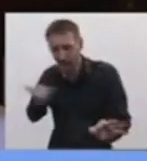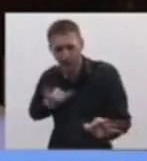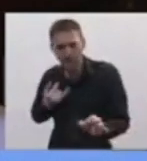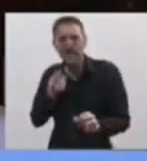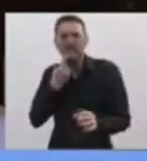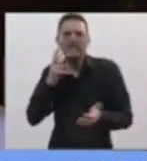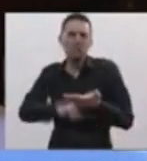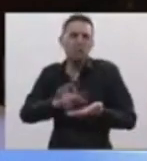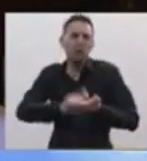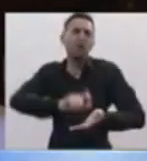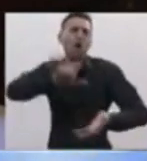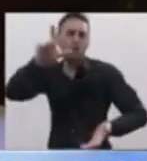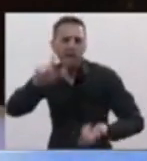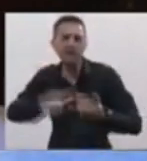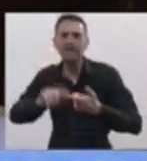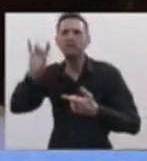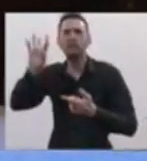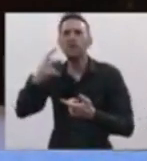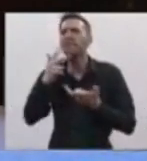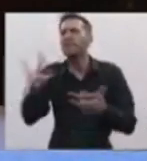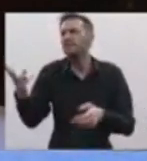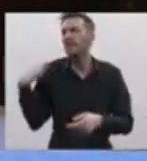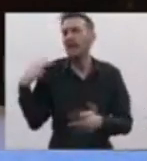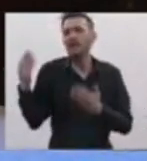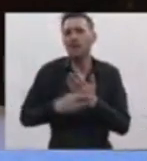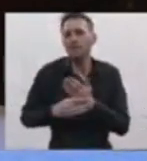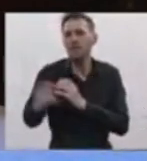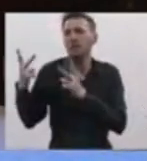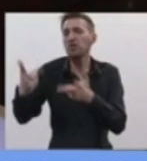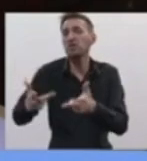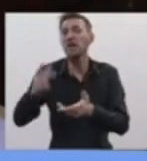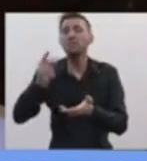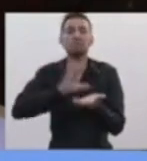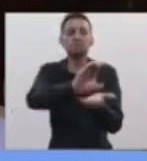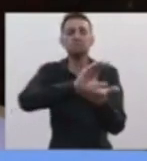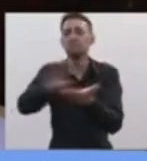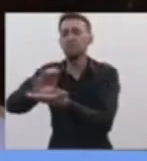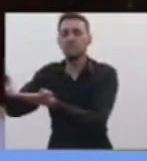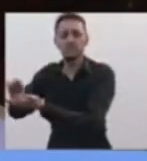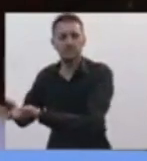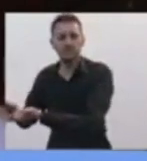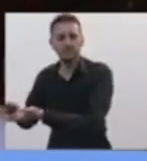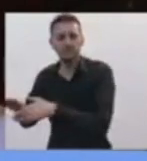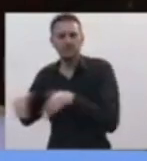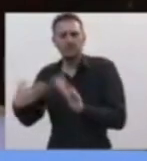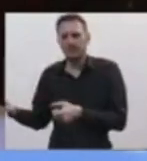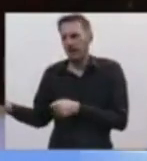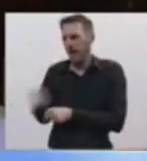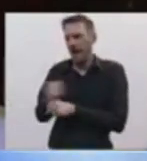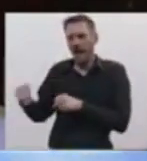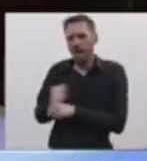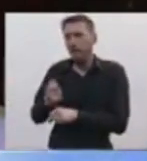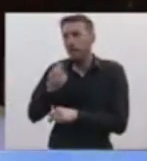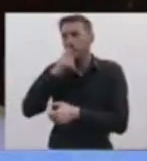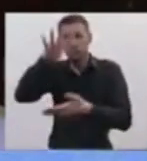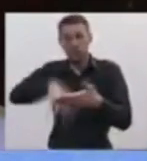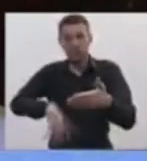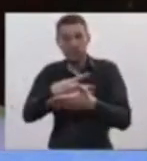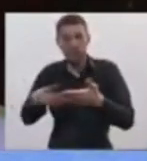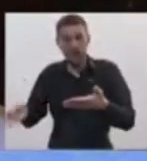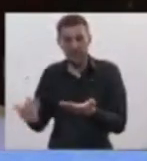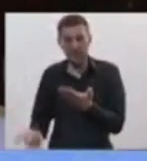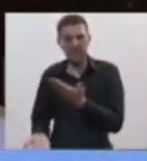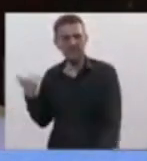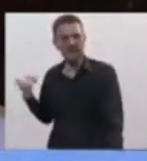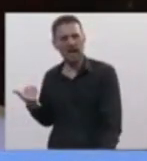impuestos no dice nada lo único que dice es que el jefe de gabinete reasignar a partidas entonces lo que sancionamos y esas planillas pierden sentido